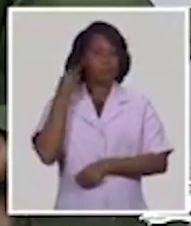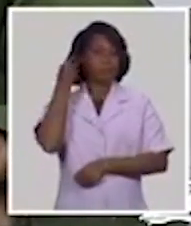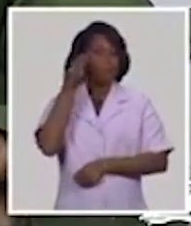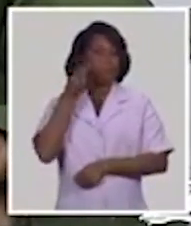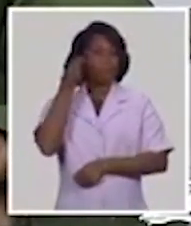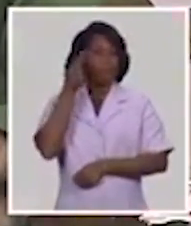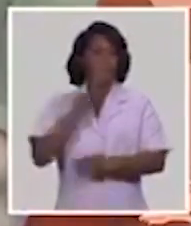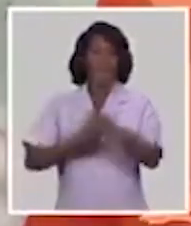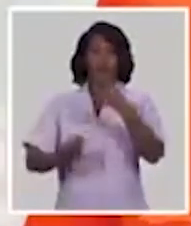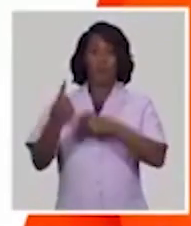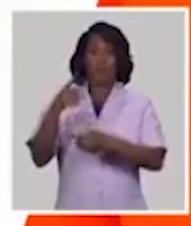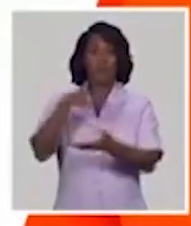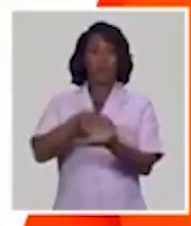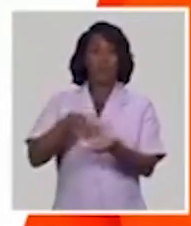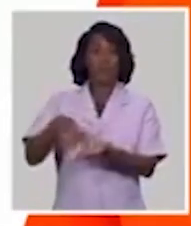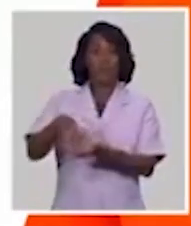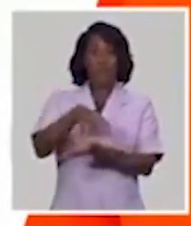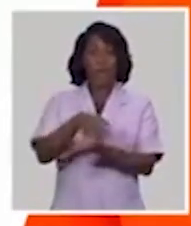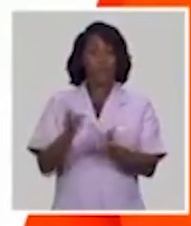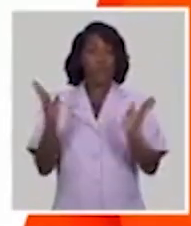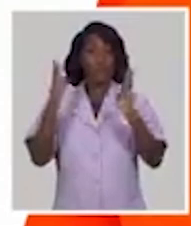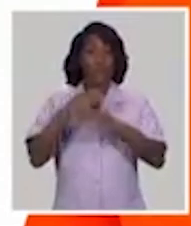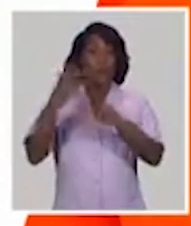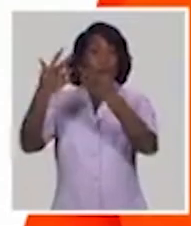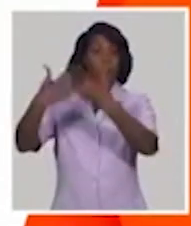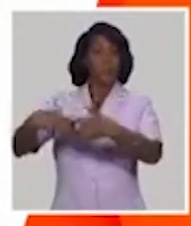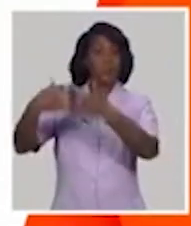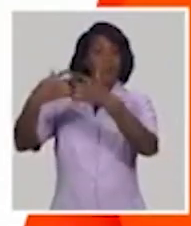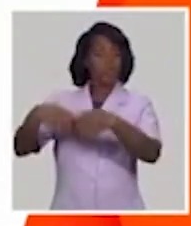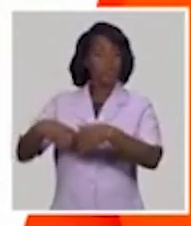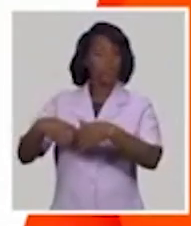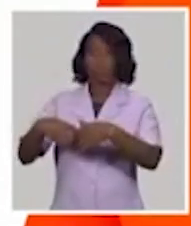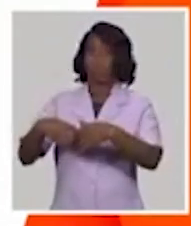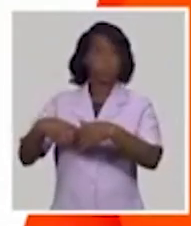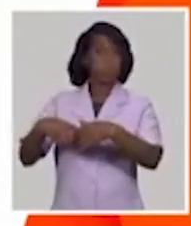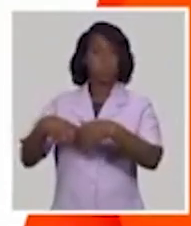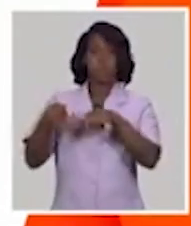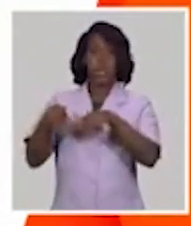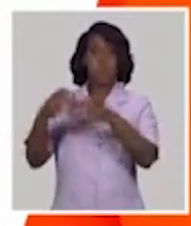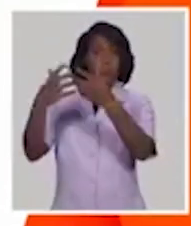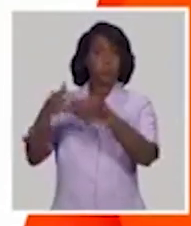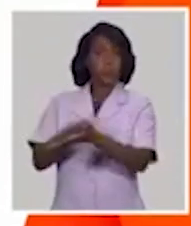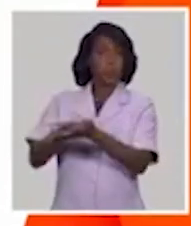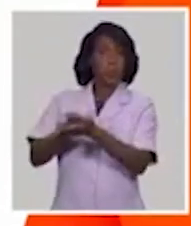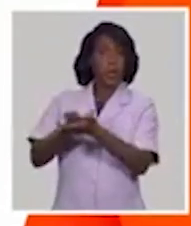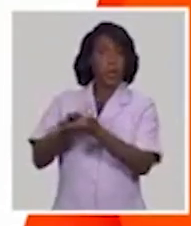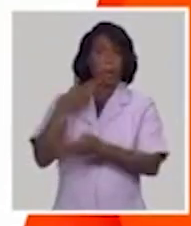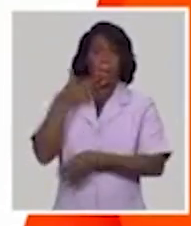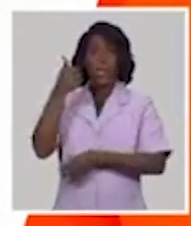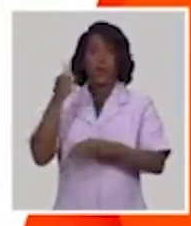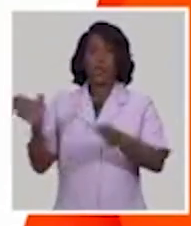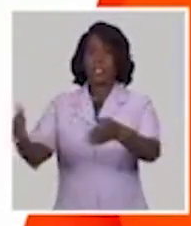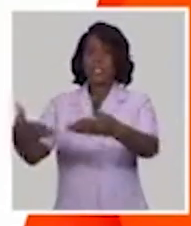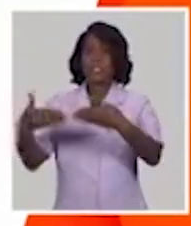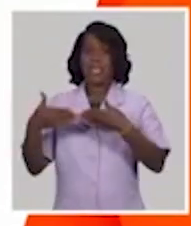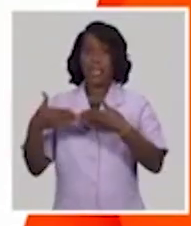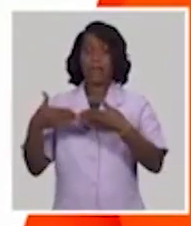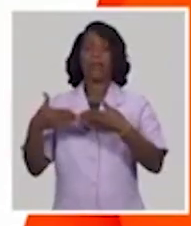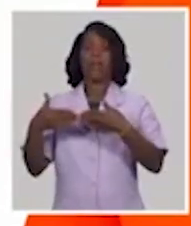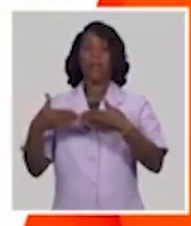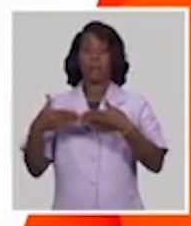continua o de servicios priorizados permanezcan cerrados y con el mínimo de trabajadores